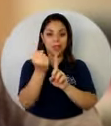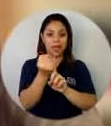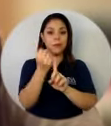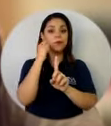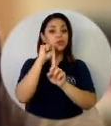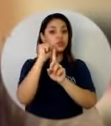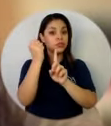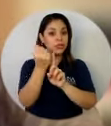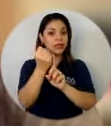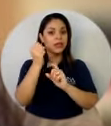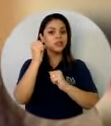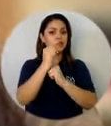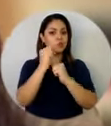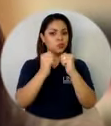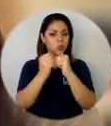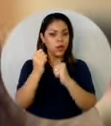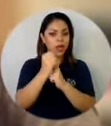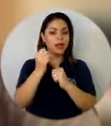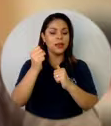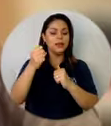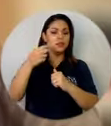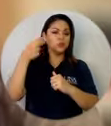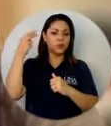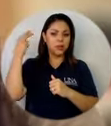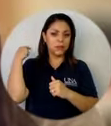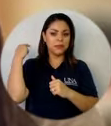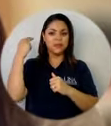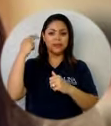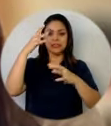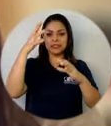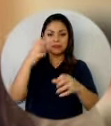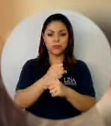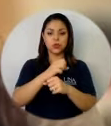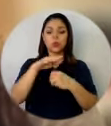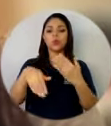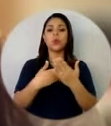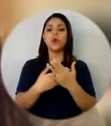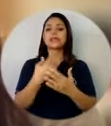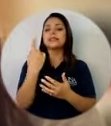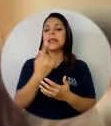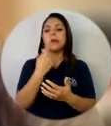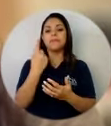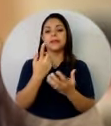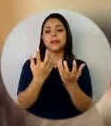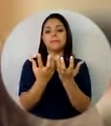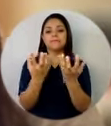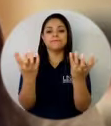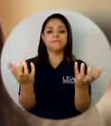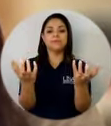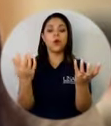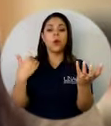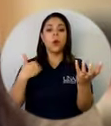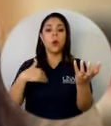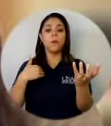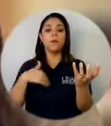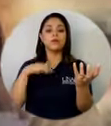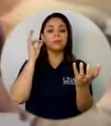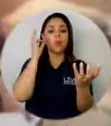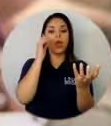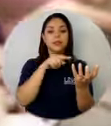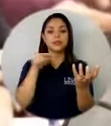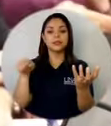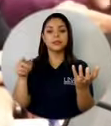Históricamente, estructuralmente, sistemáticamente, ha hecho una diferenciación entre hombres y mujeres y que